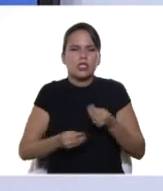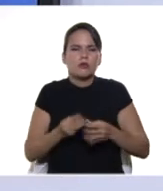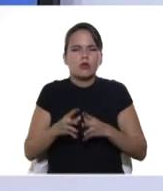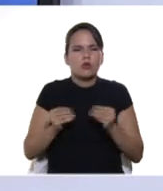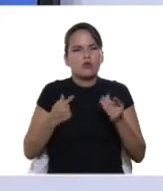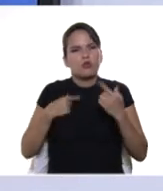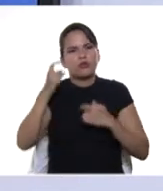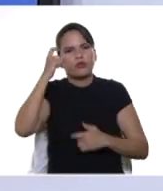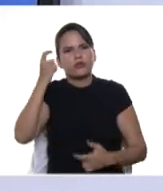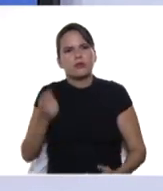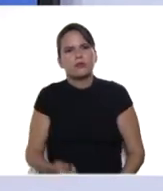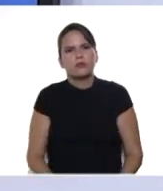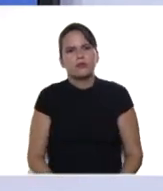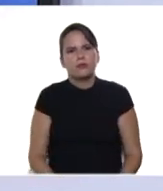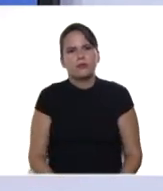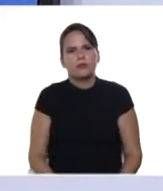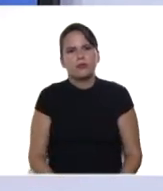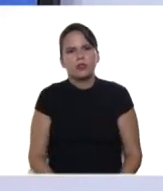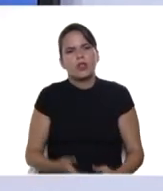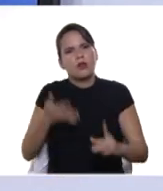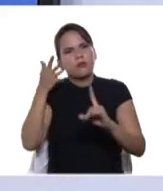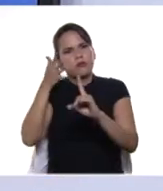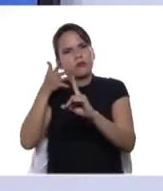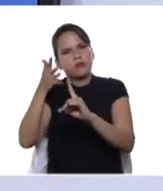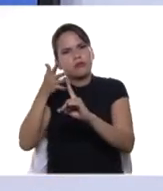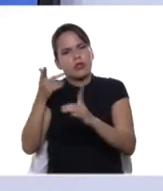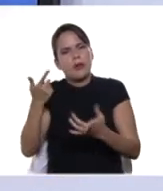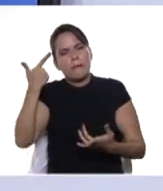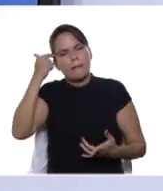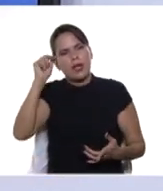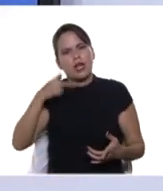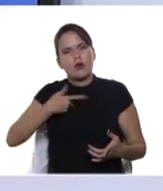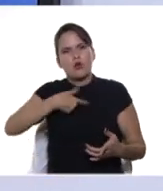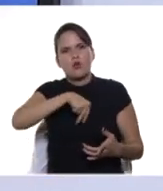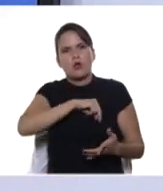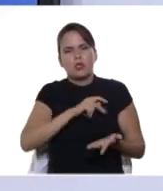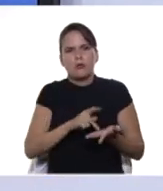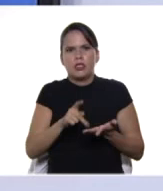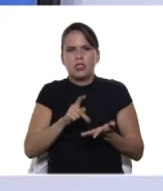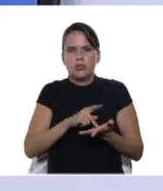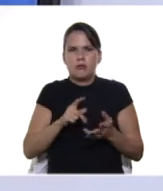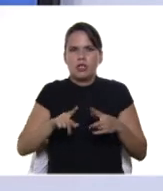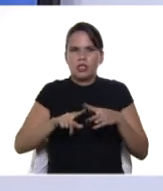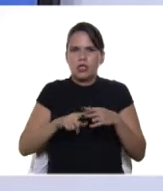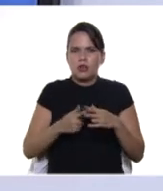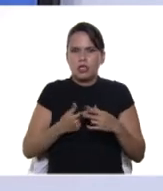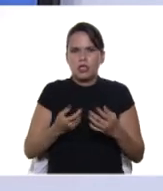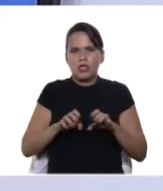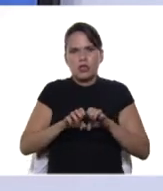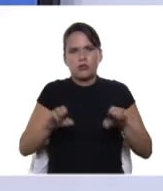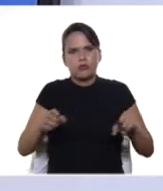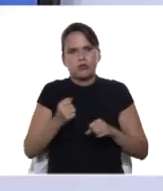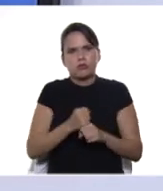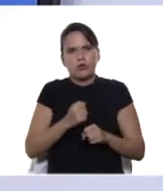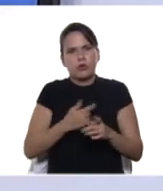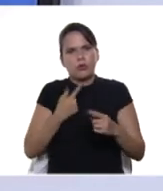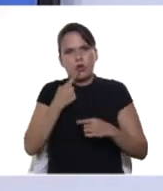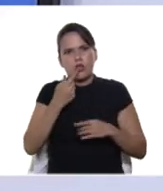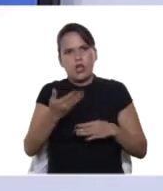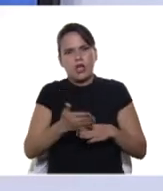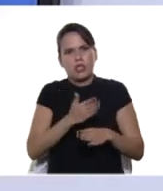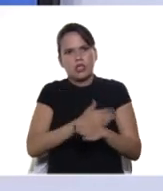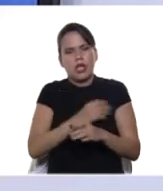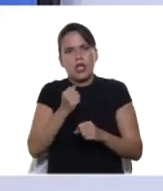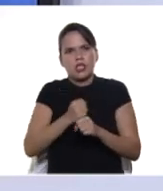diaria. Las orientaciones para nuestros participantes de los talleres de educación laboral, como lo mencioné, al